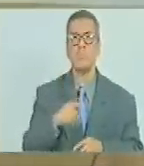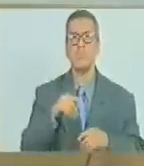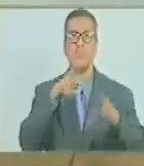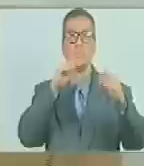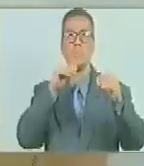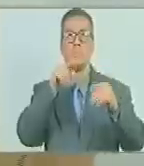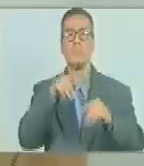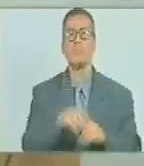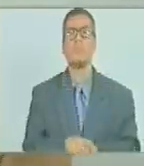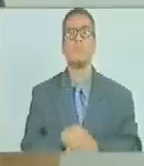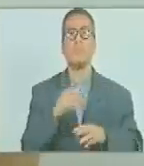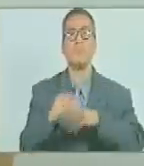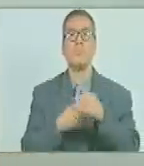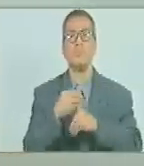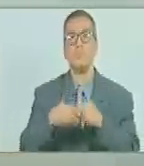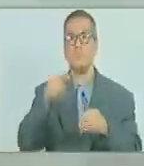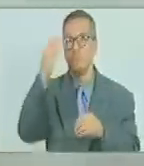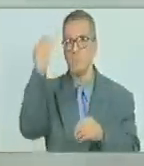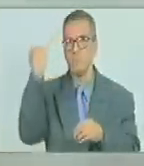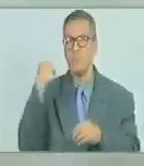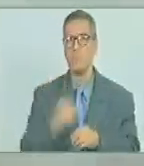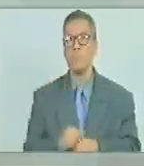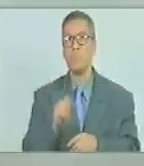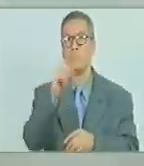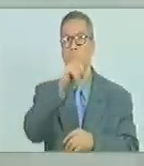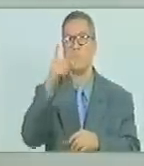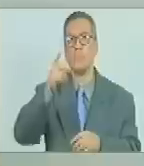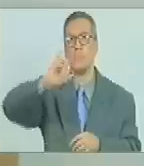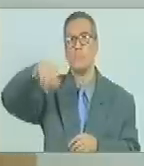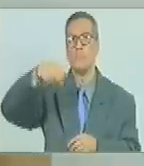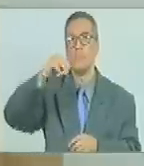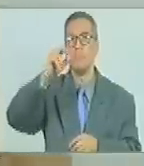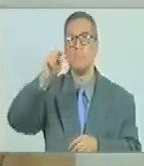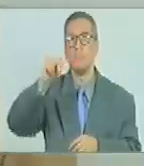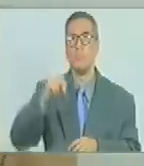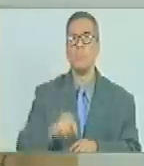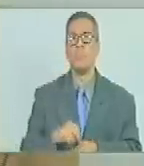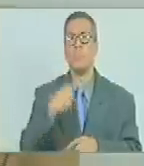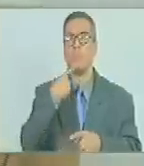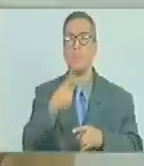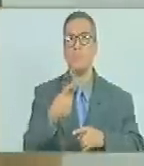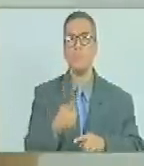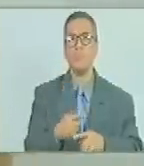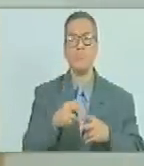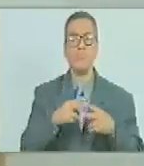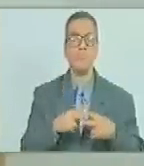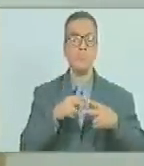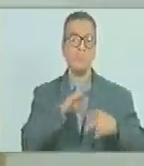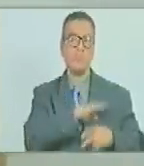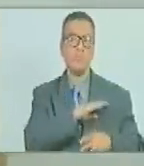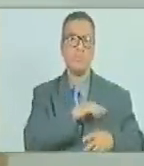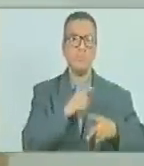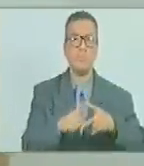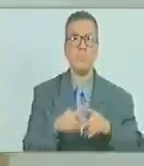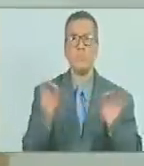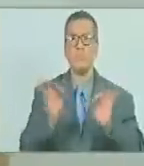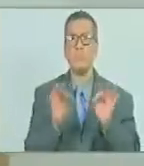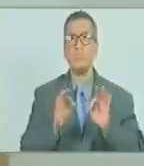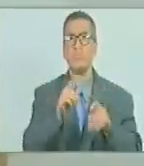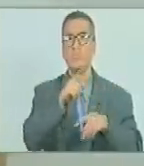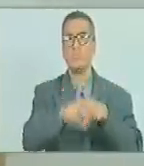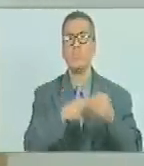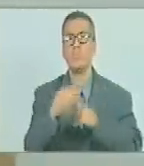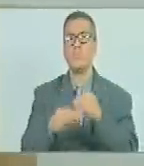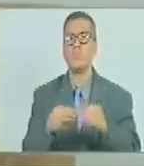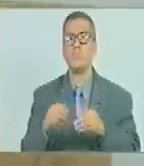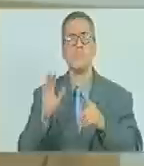discurso emitido el pasado 11 de junio. Si es una confesión voluntaria que no está sometida a ningún tipo